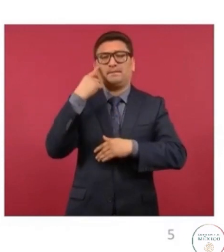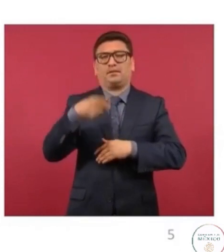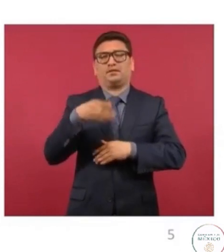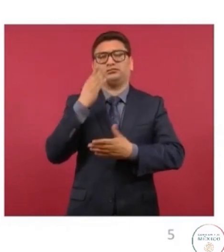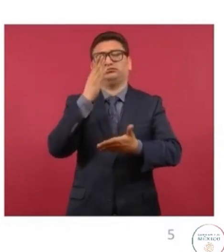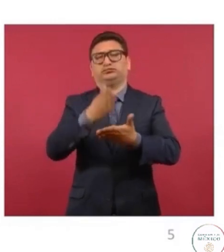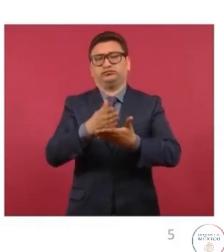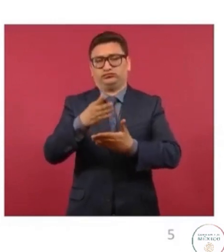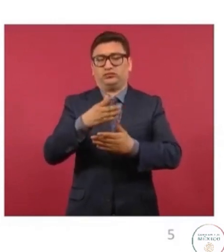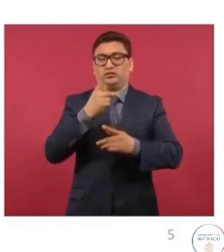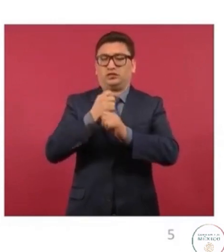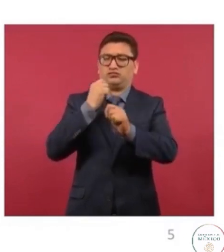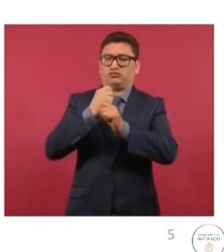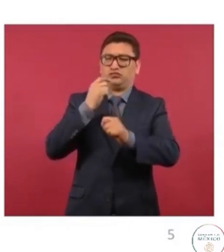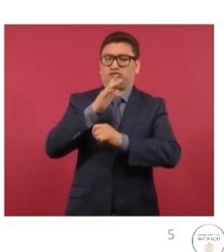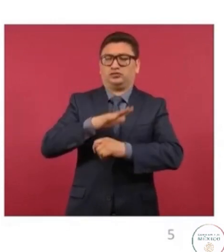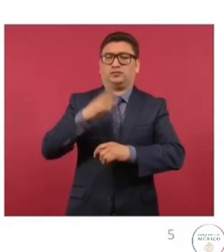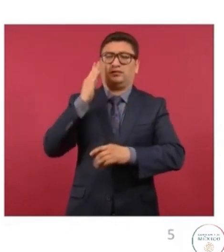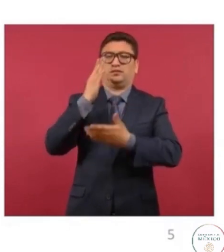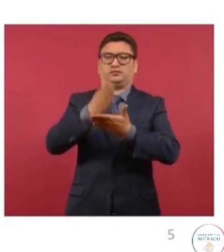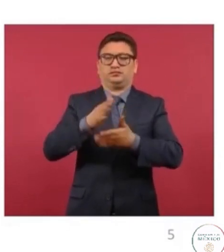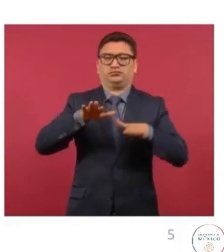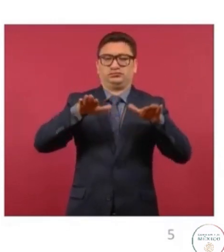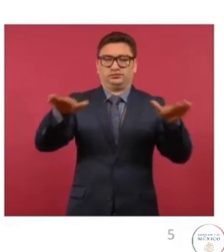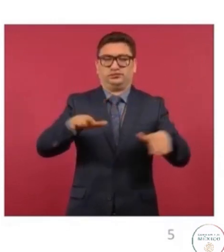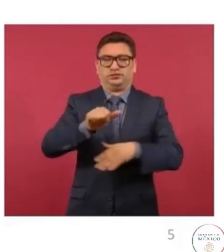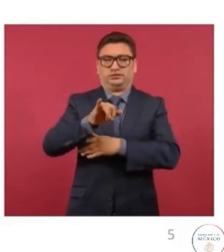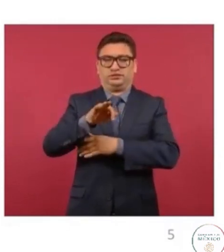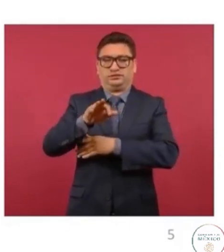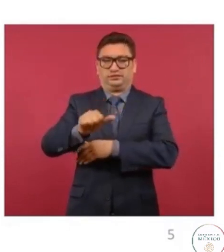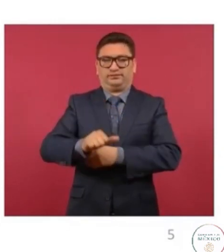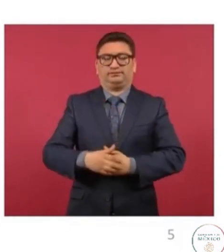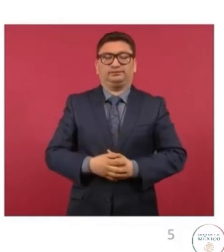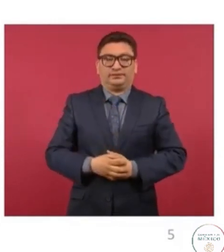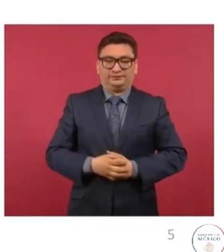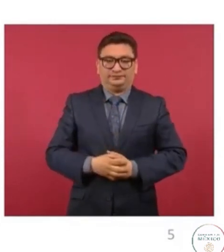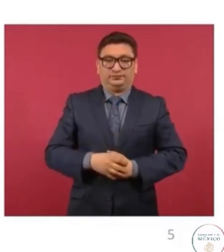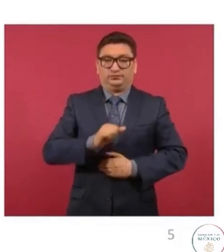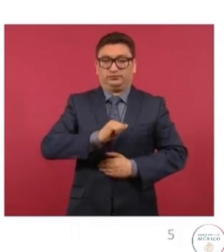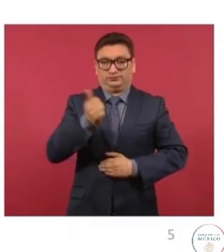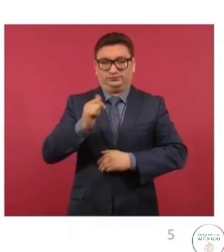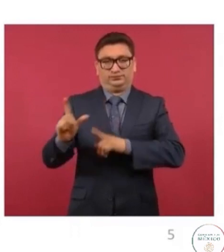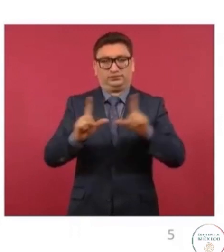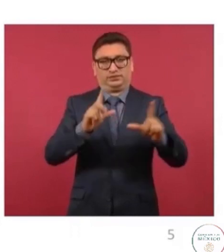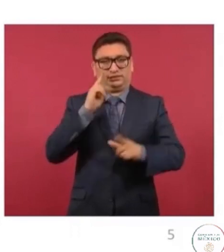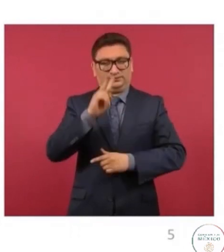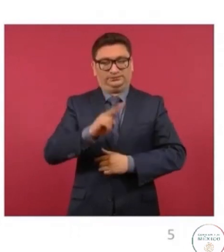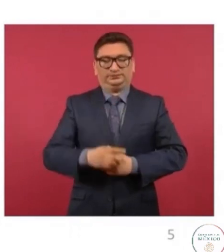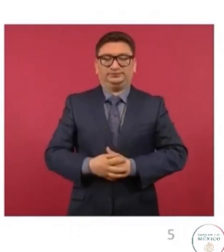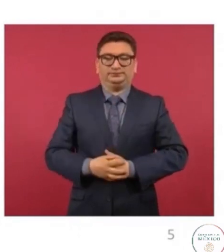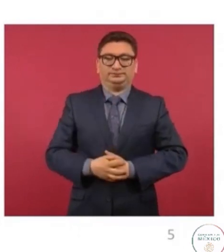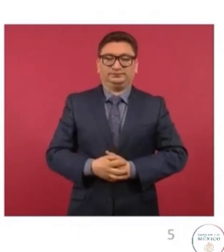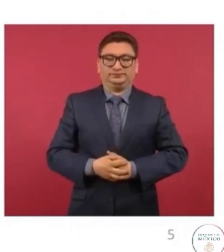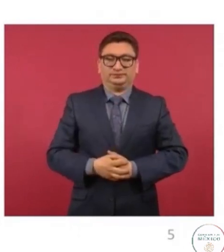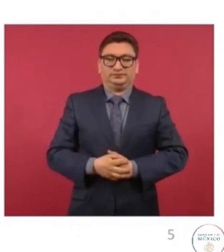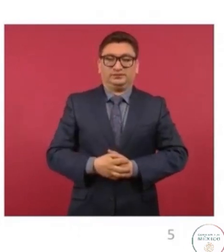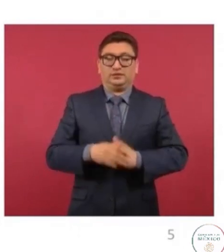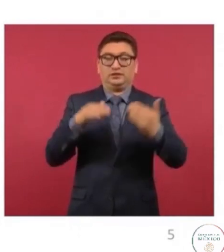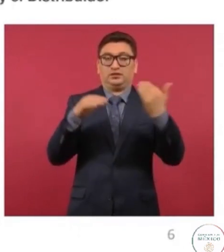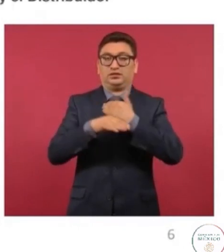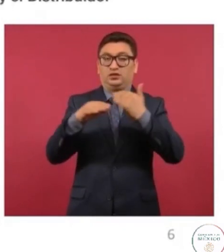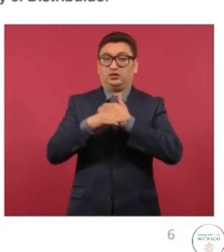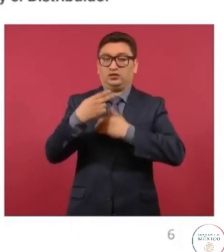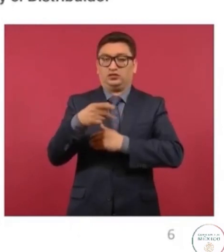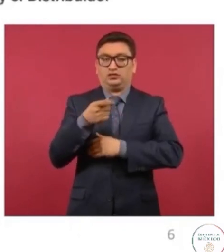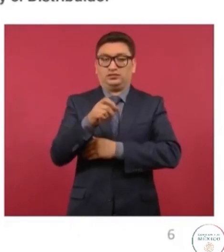como transporte público para llegar al aeropuerto Felipe Ángeles. Vamos a la siguiente lámina. Ahí tenemos la autopista urbana Siervo